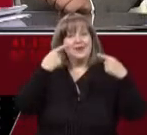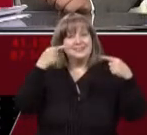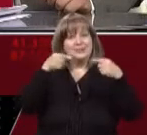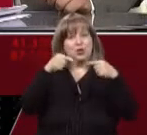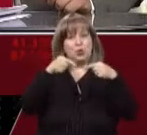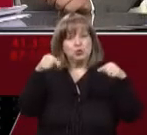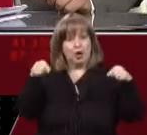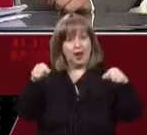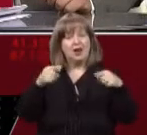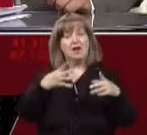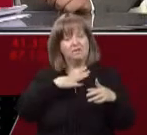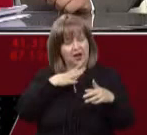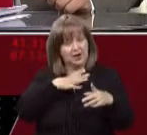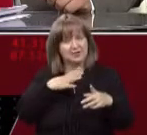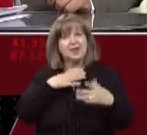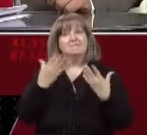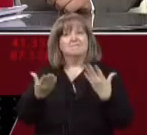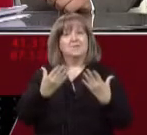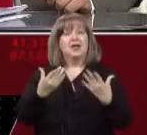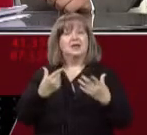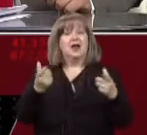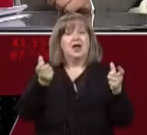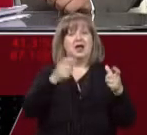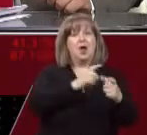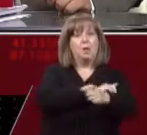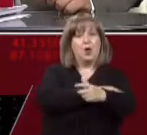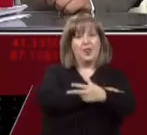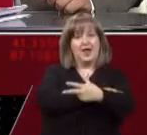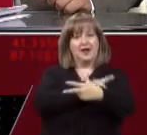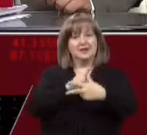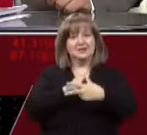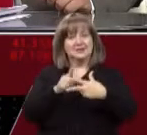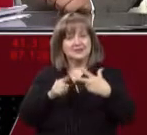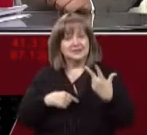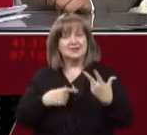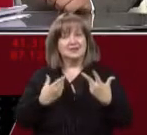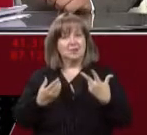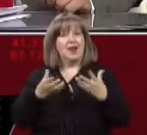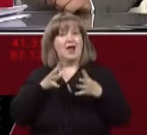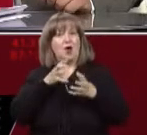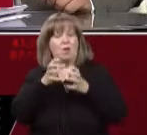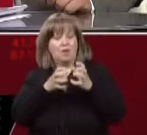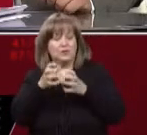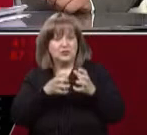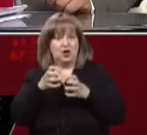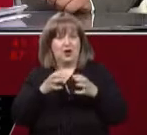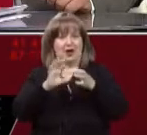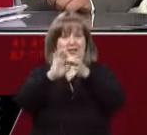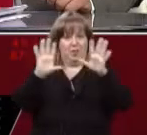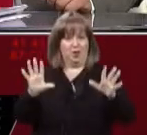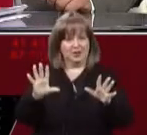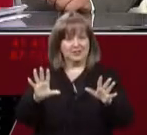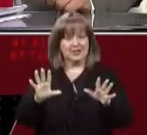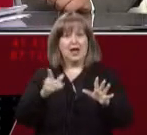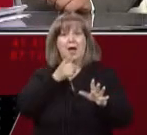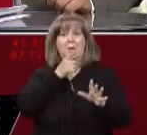diálogo institucional, muchas veces entre los poderes, que también sirve para reforzar el funcionamiento de la democracia, ¿no? Hay como